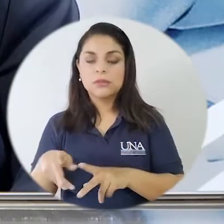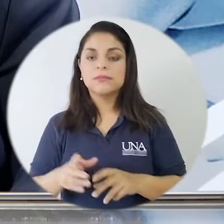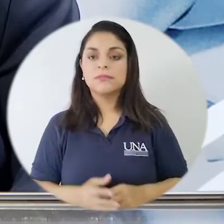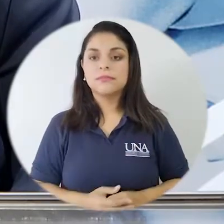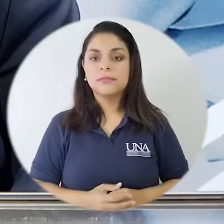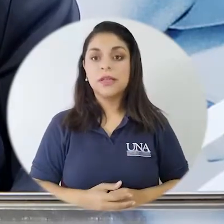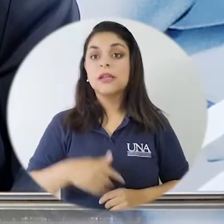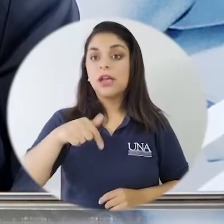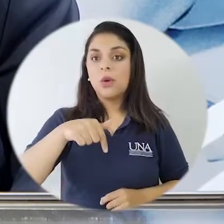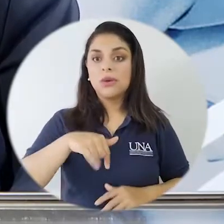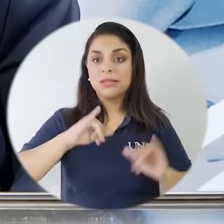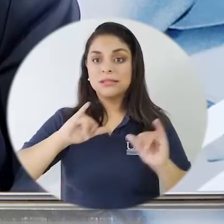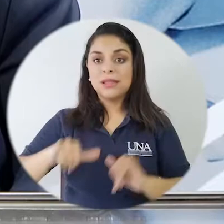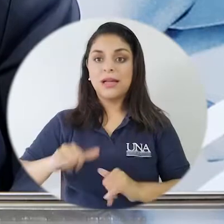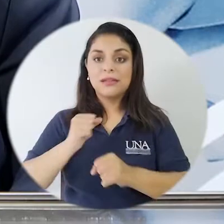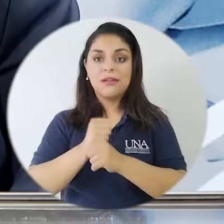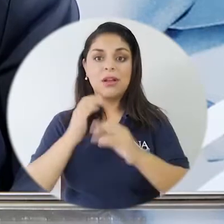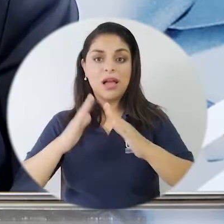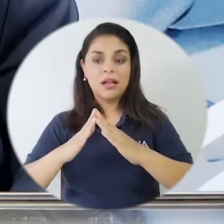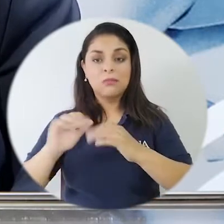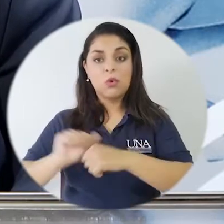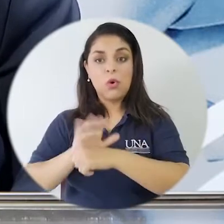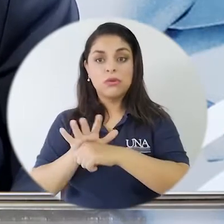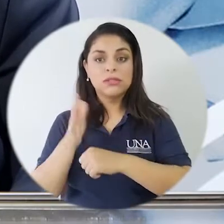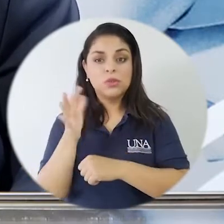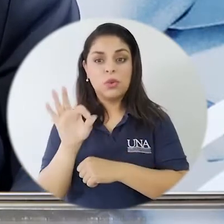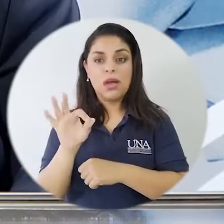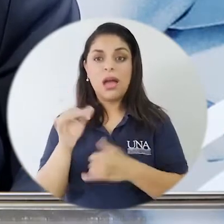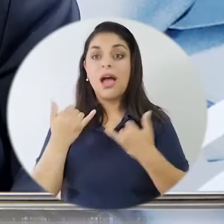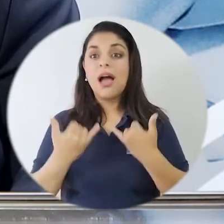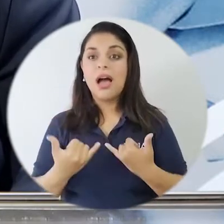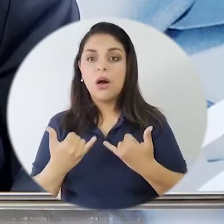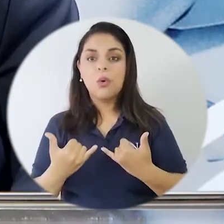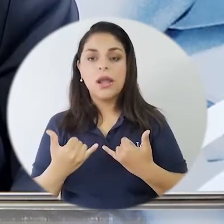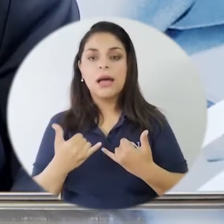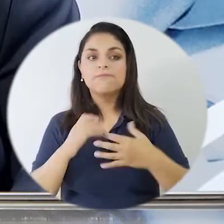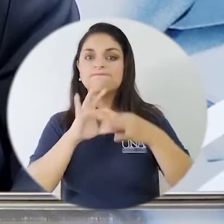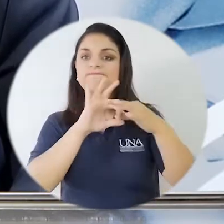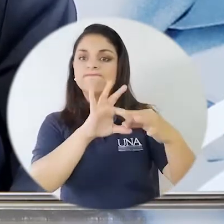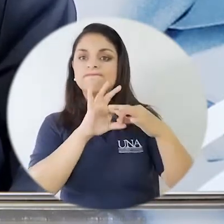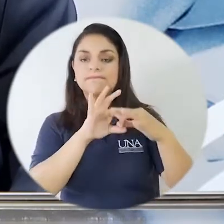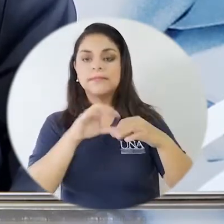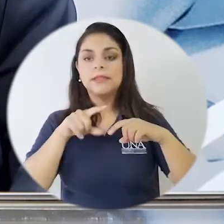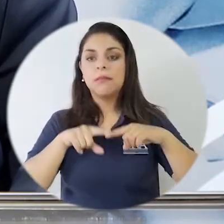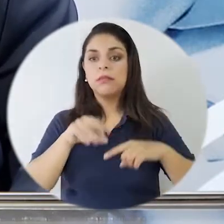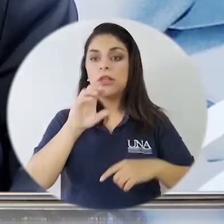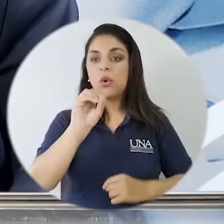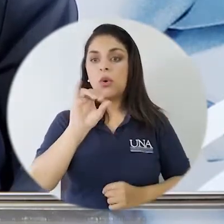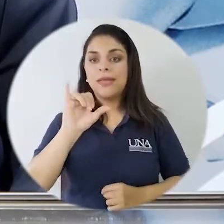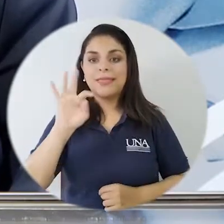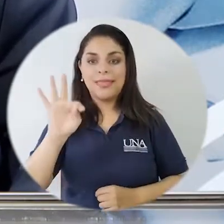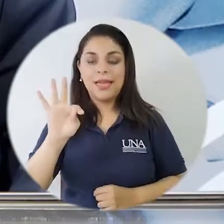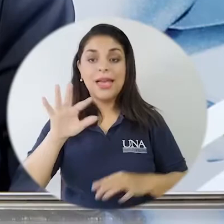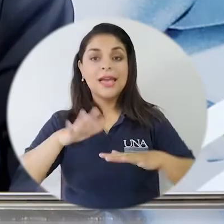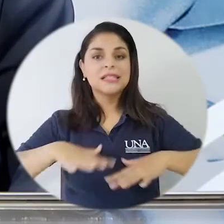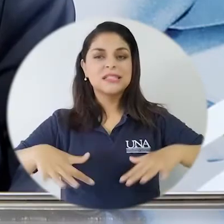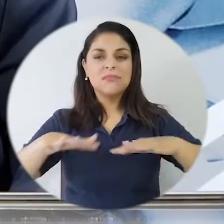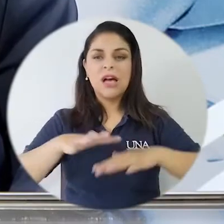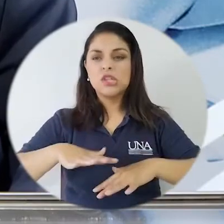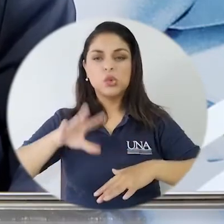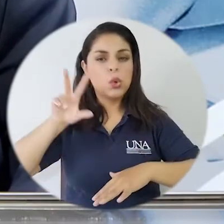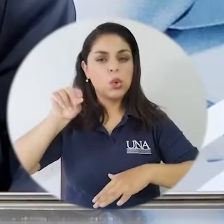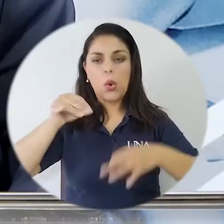las personas que hoy están teletrabajando por COVID-19 se mueven de acuerdo con la OIT en el espacio